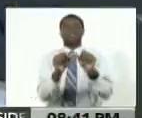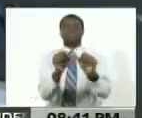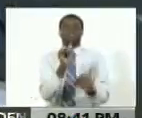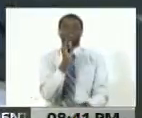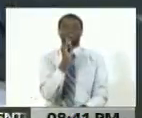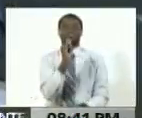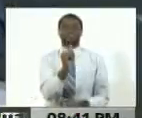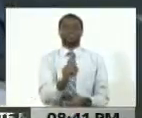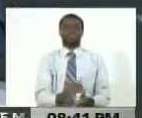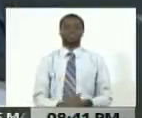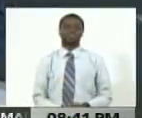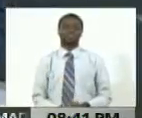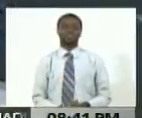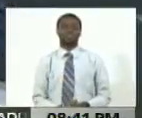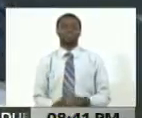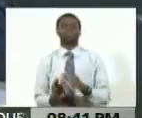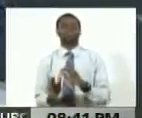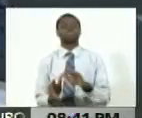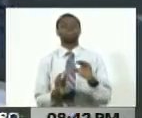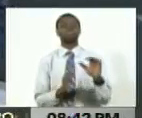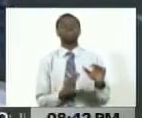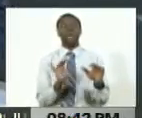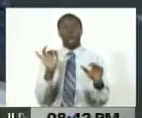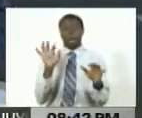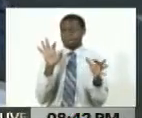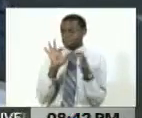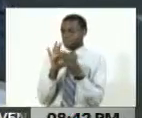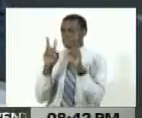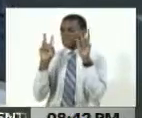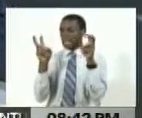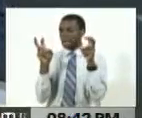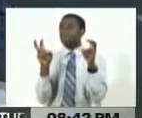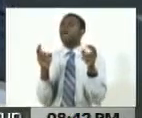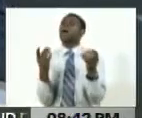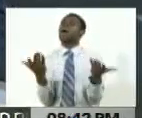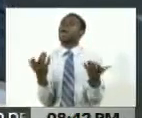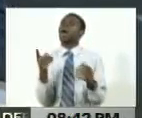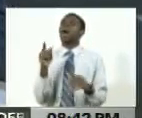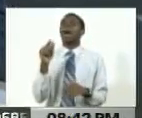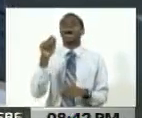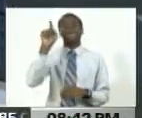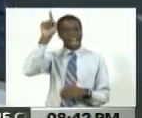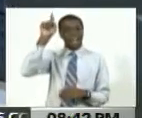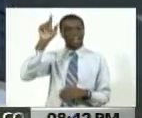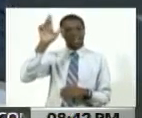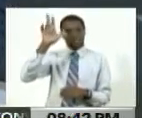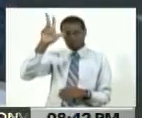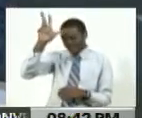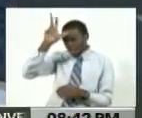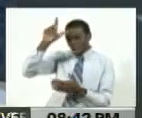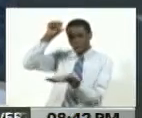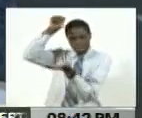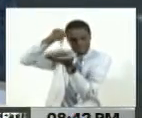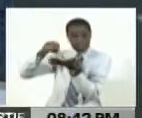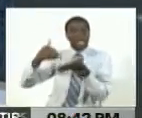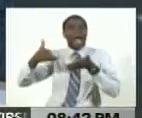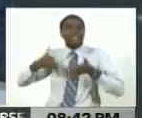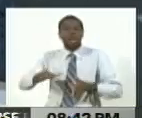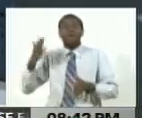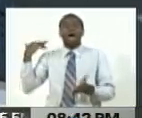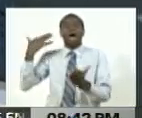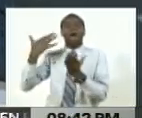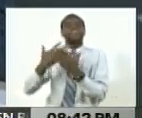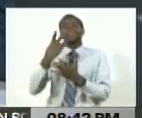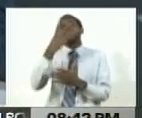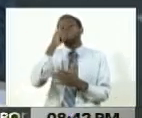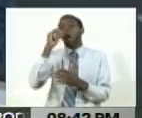Noticia. Y a propósito de este tema, vamos a conocer cómo se conmemoró en la tierra natal de Alí I los 32 años de su